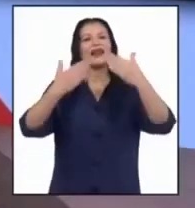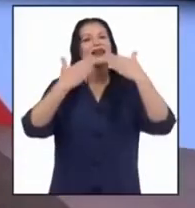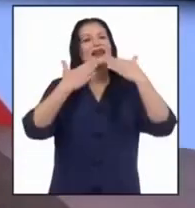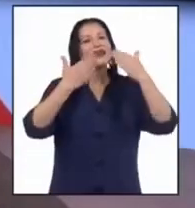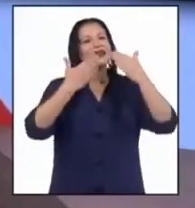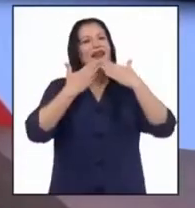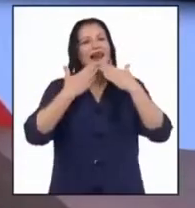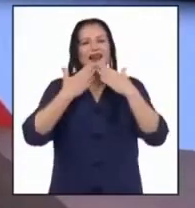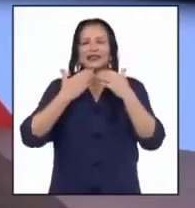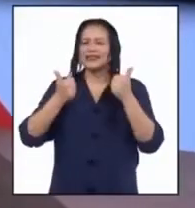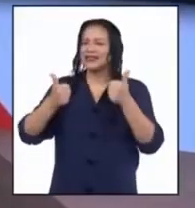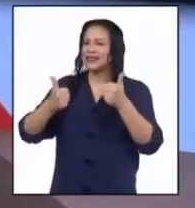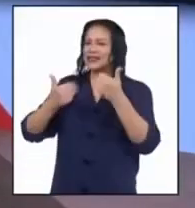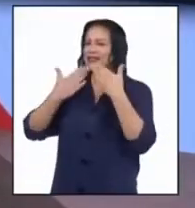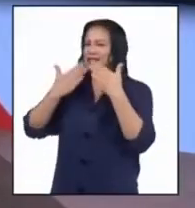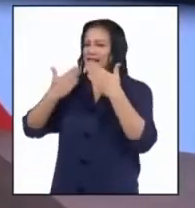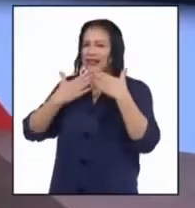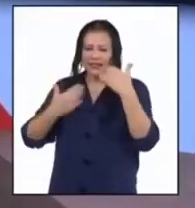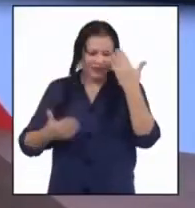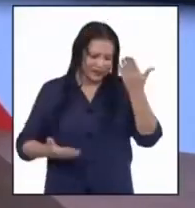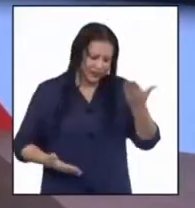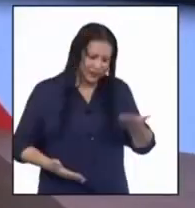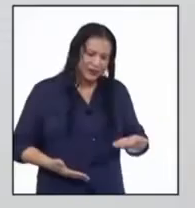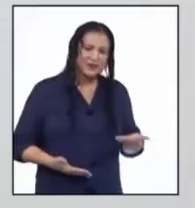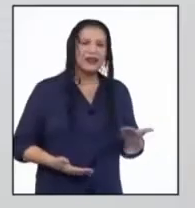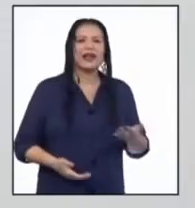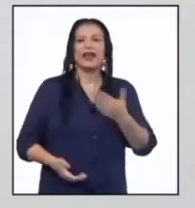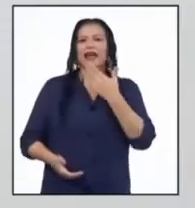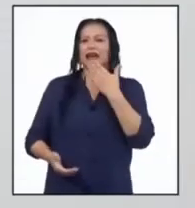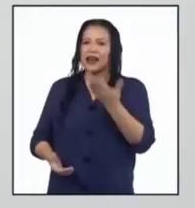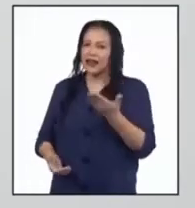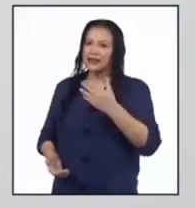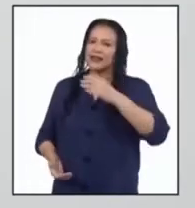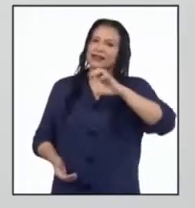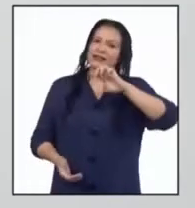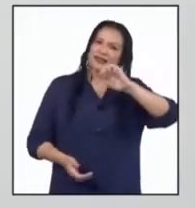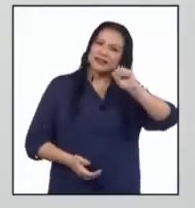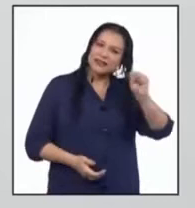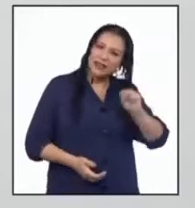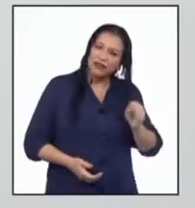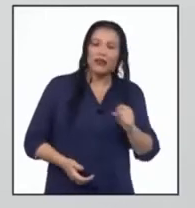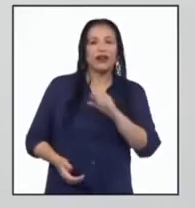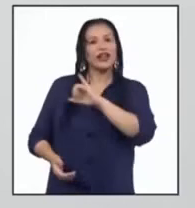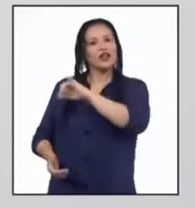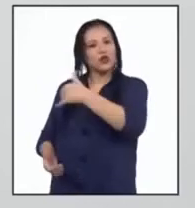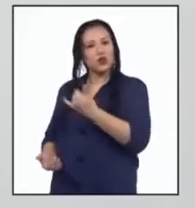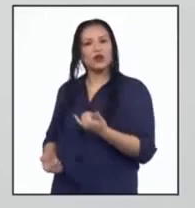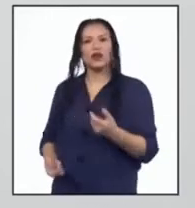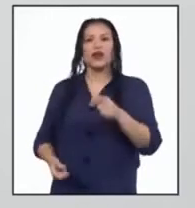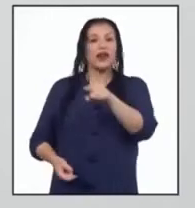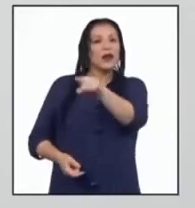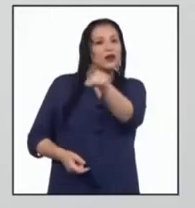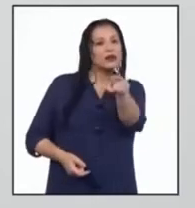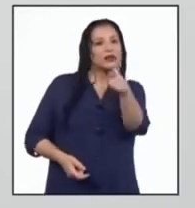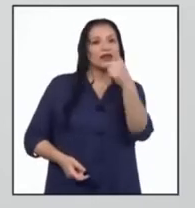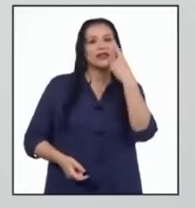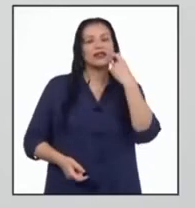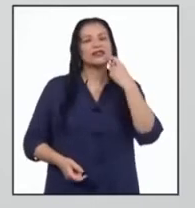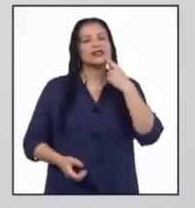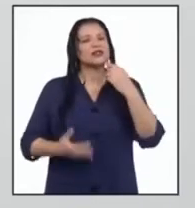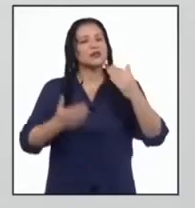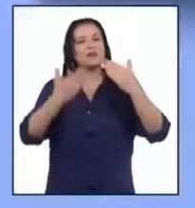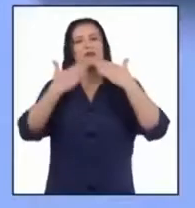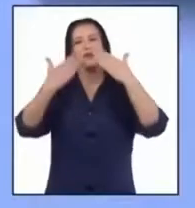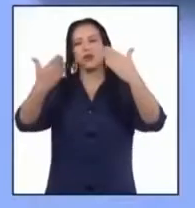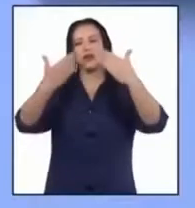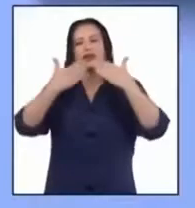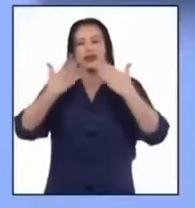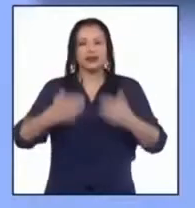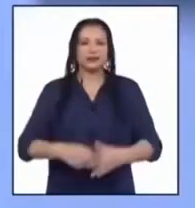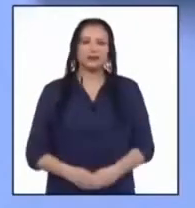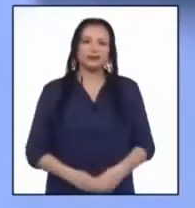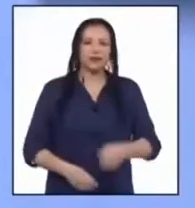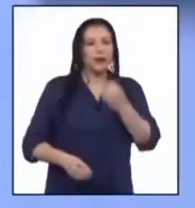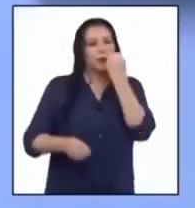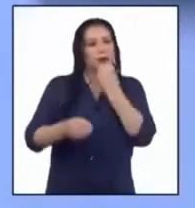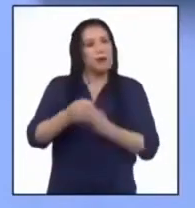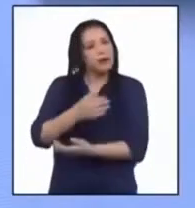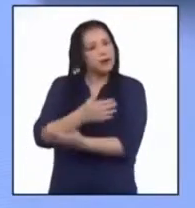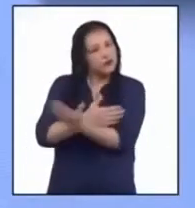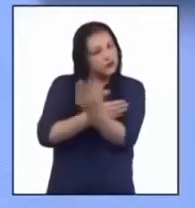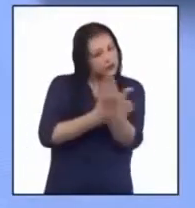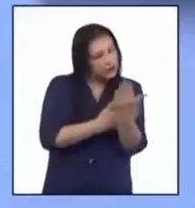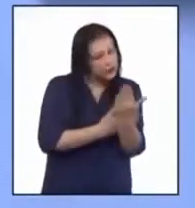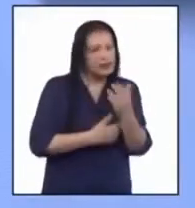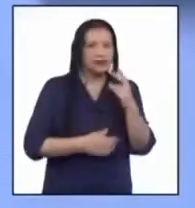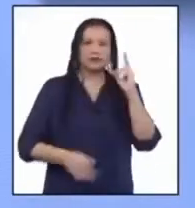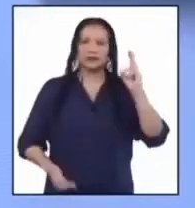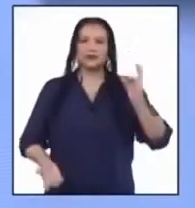Gracias, muchas gracias Stephanie, gracias Junior, chicas y chicos, muchas gracias. Buenos días, profesora